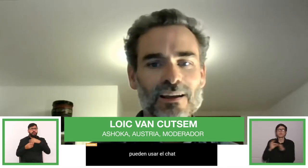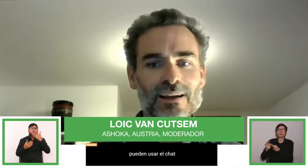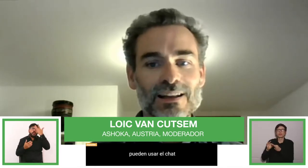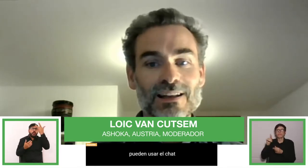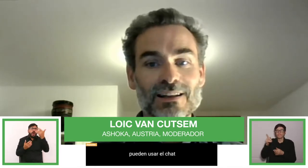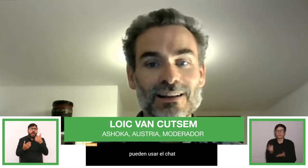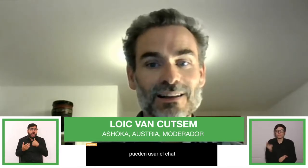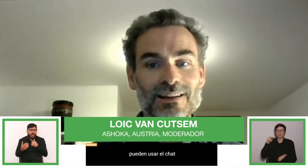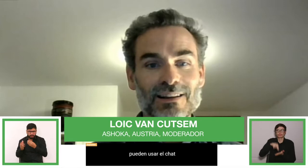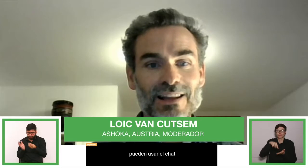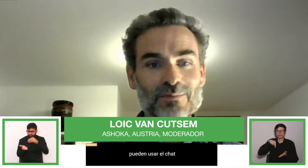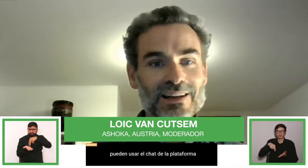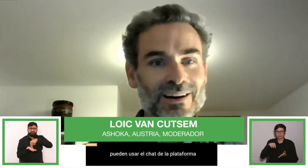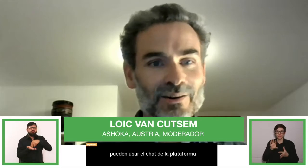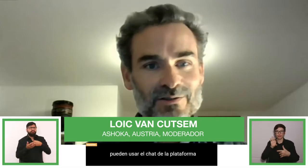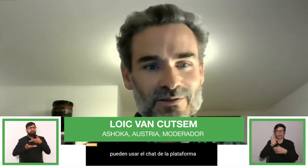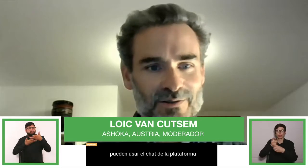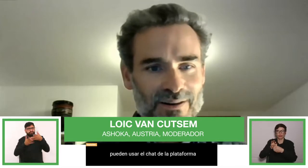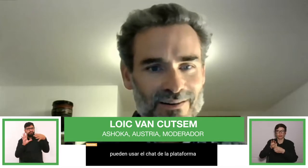foro.